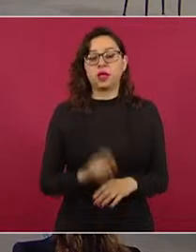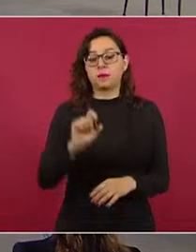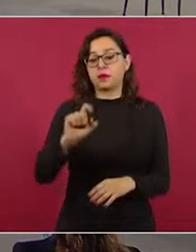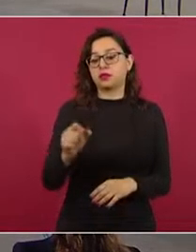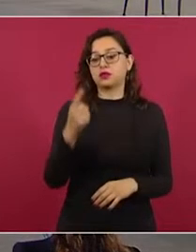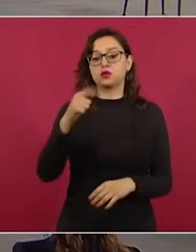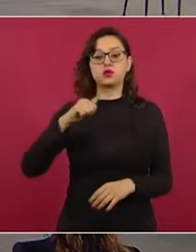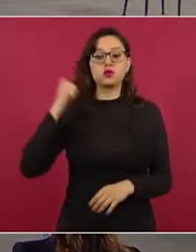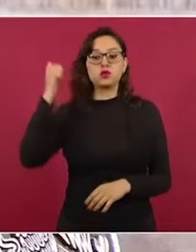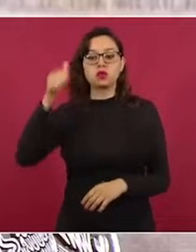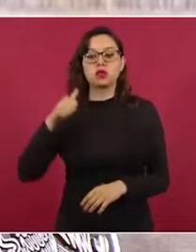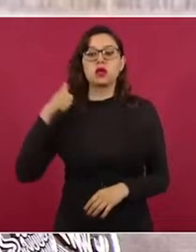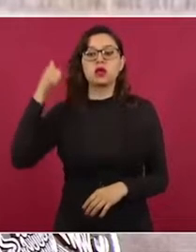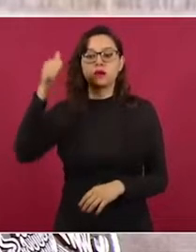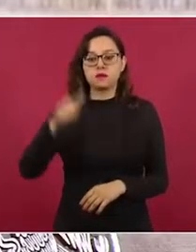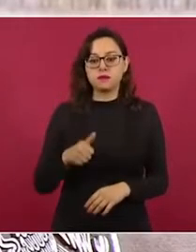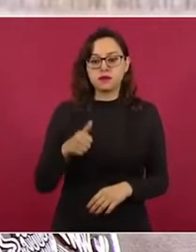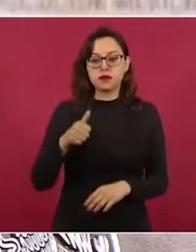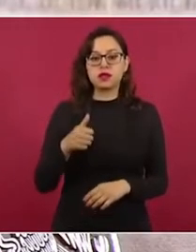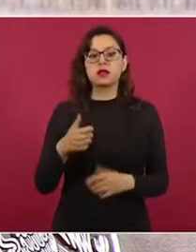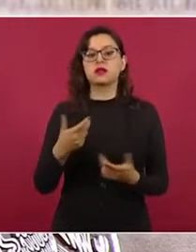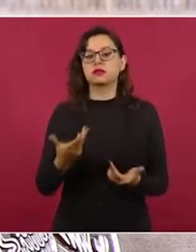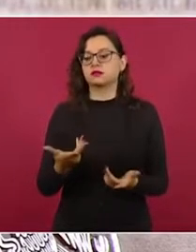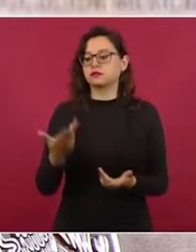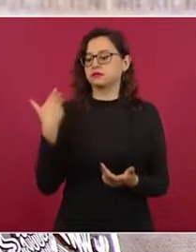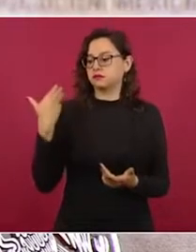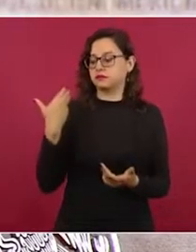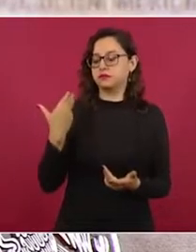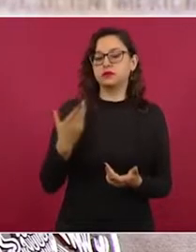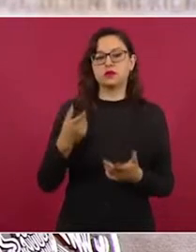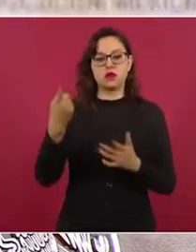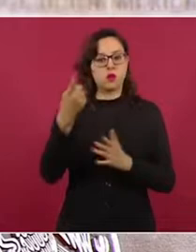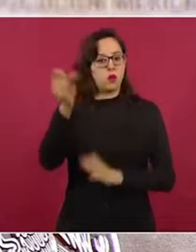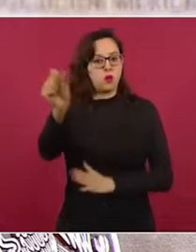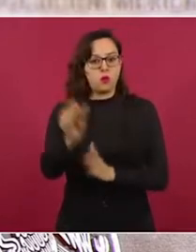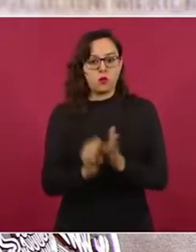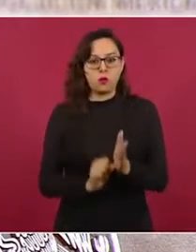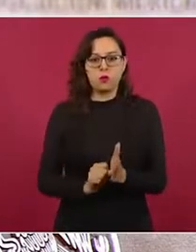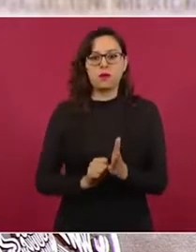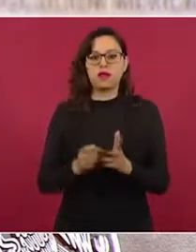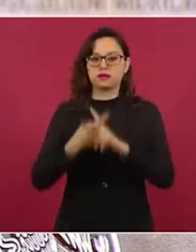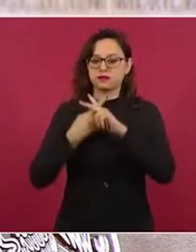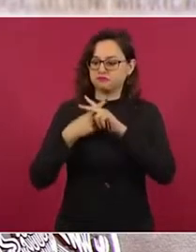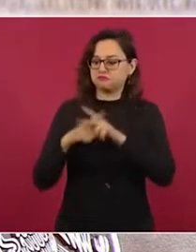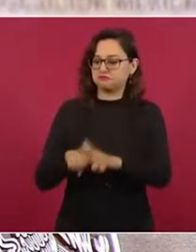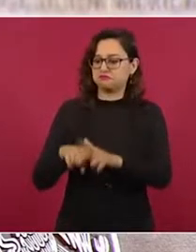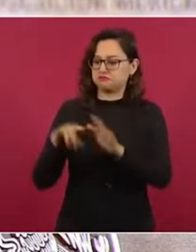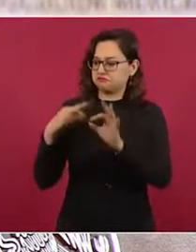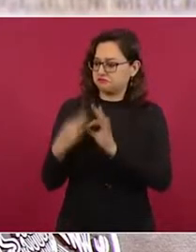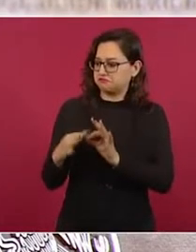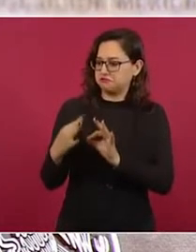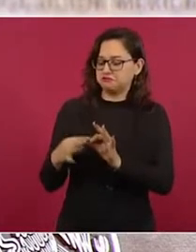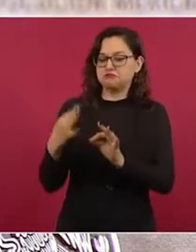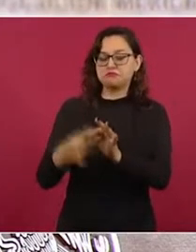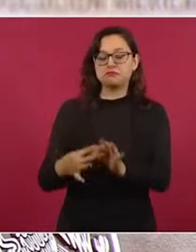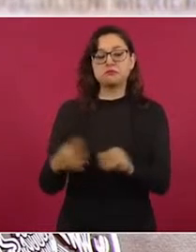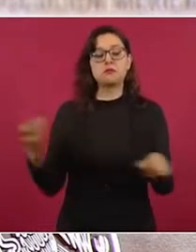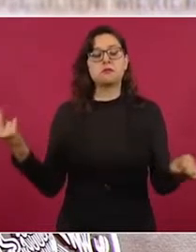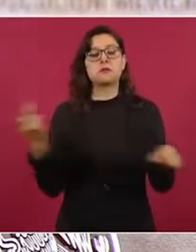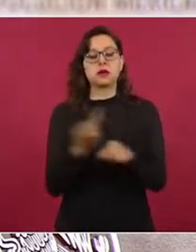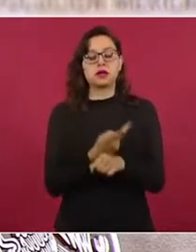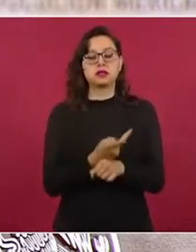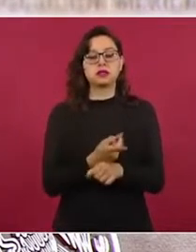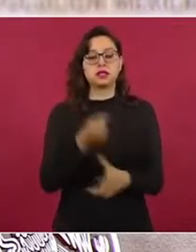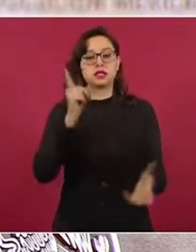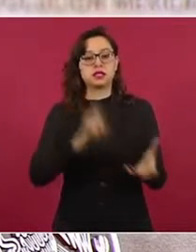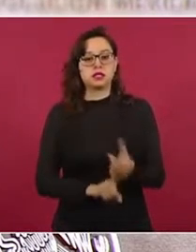internacional Felipe Ángeles cumplió un mes de haber entrado en operaciones. Razón por la cual en las redes sociales se vio una